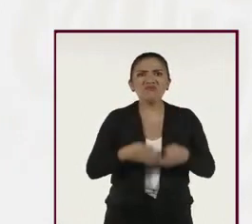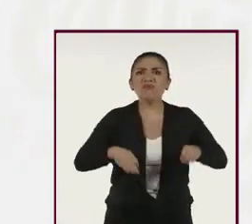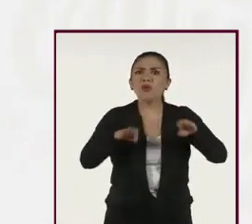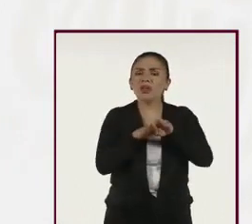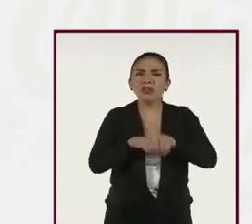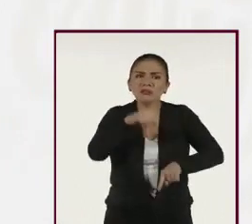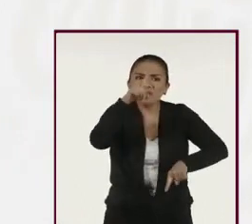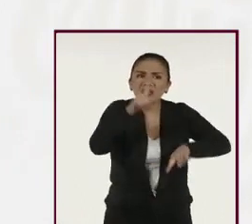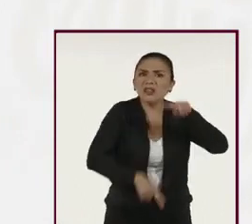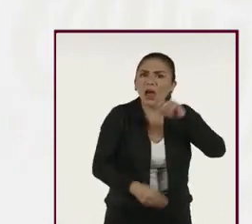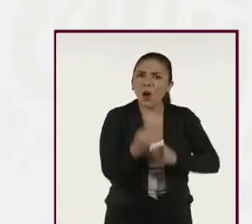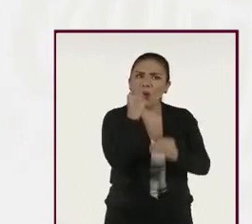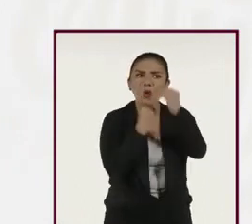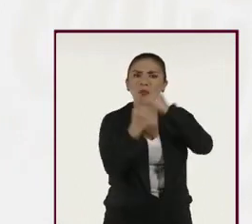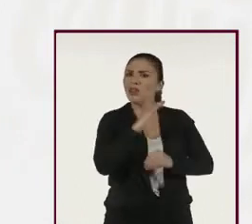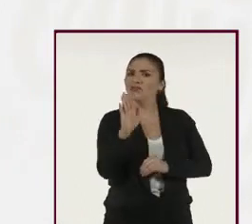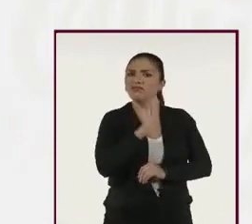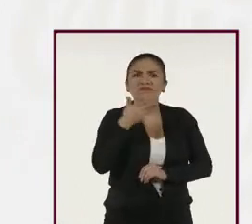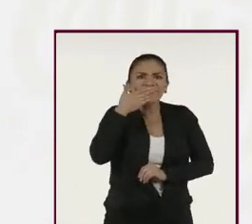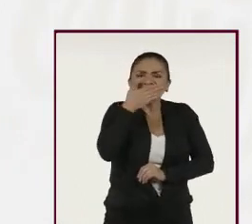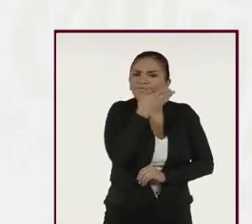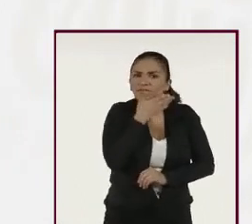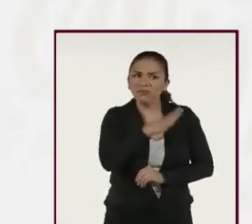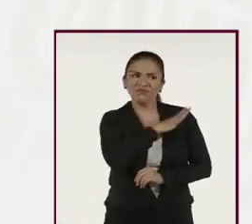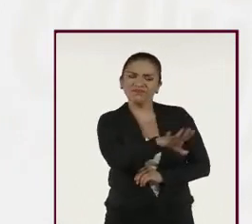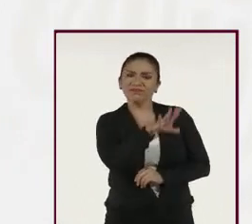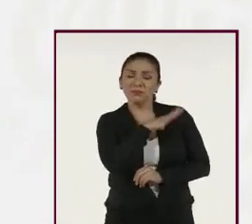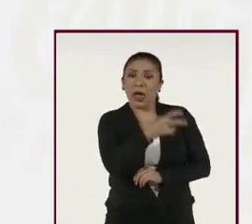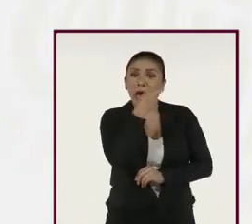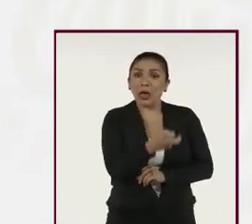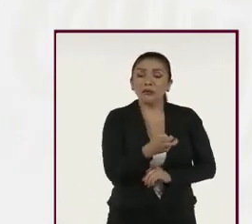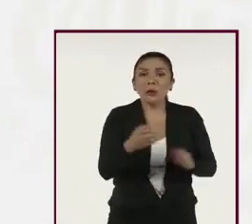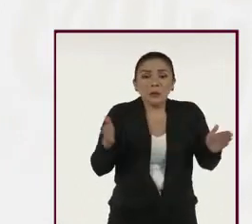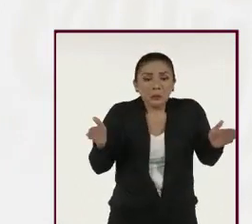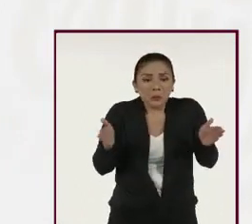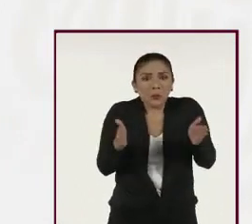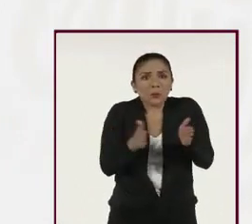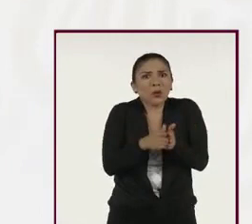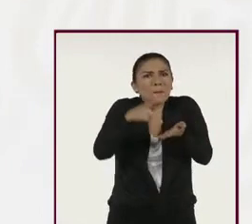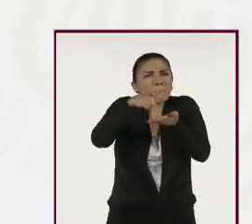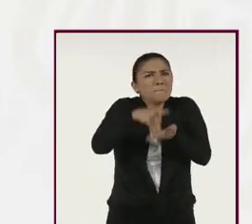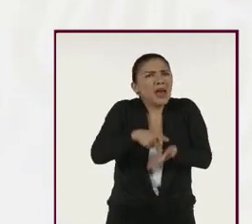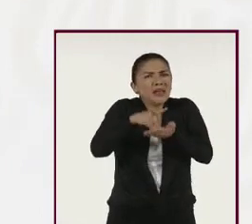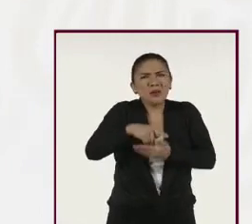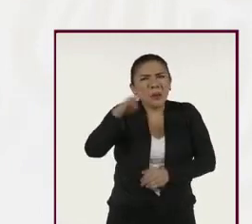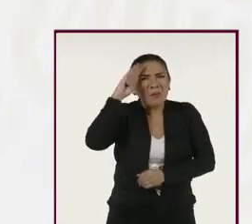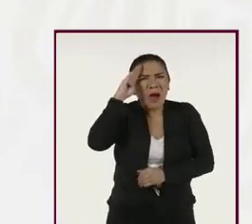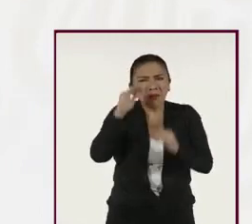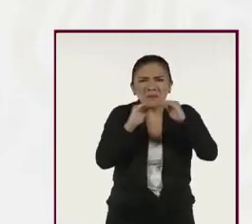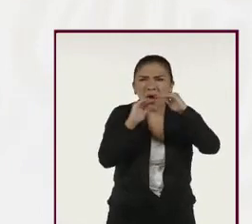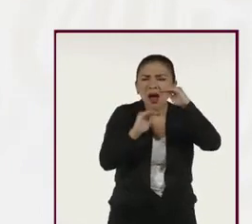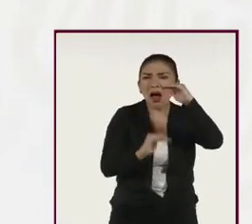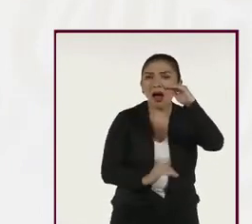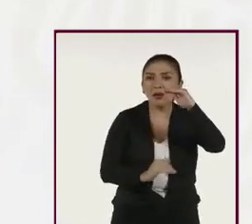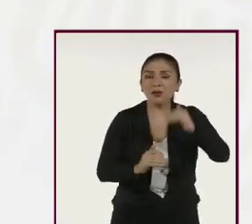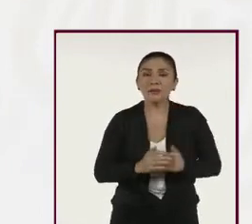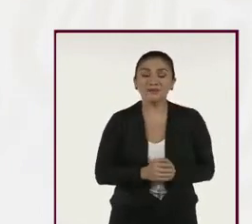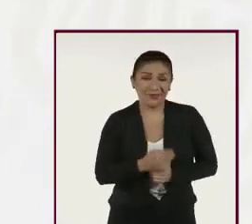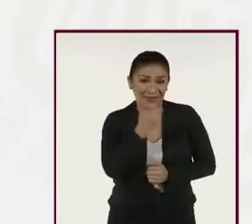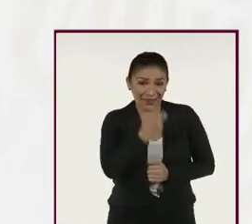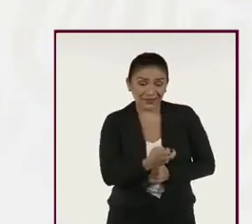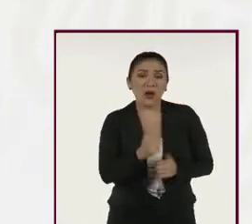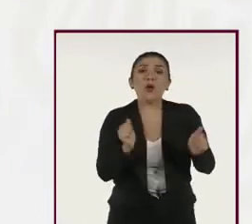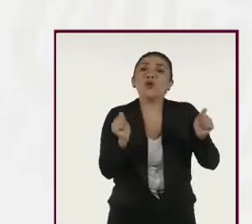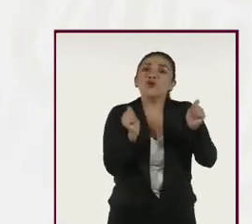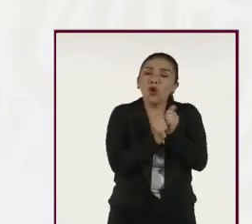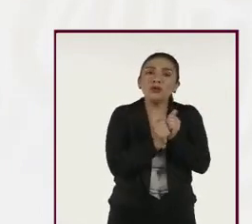de alimentos y que va a llevar a que se presente un peso extremadamente bajo. Este padecimiento se